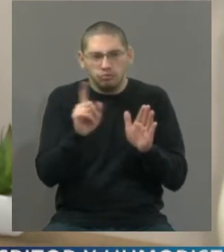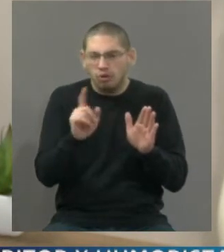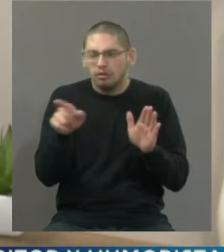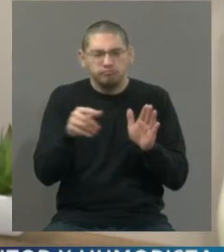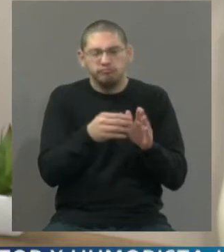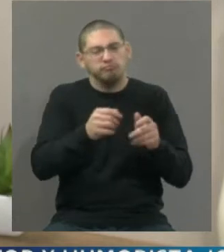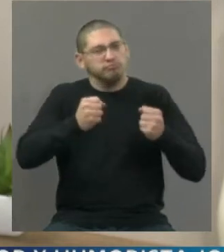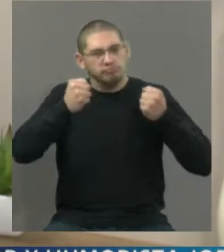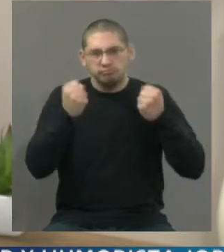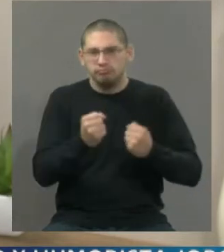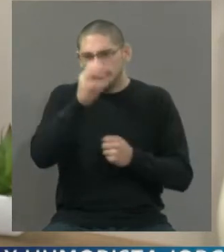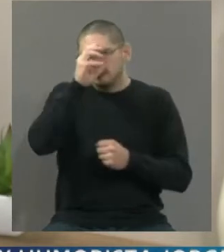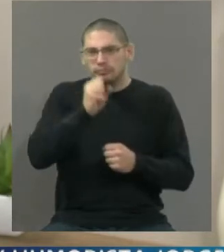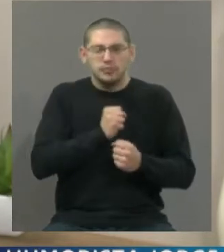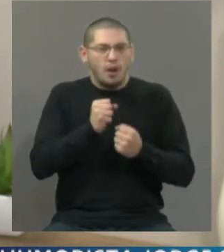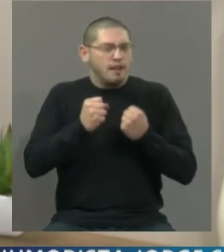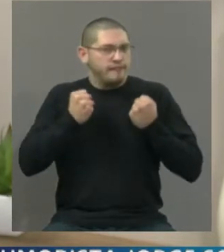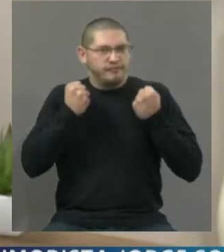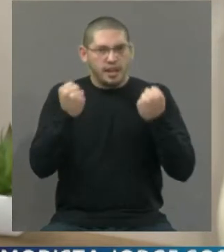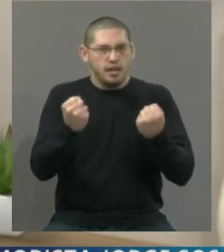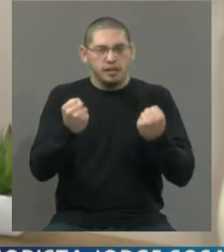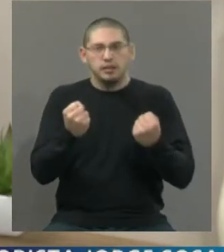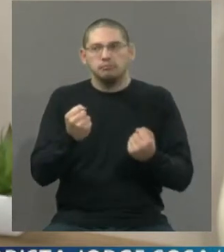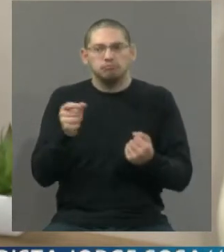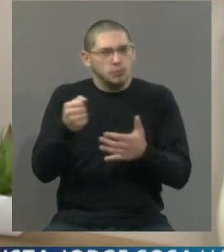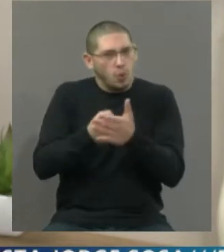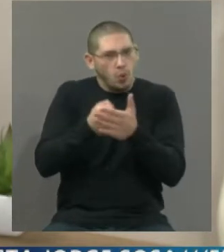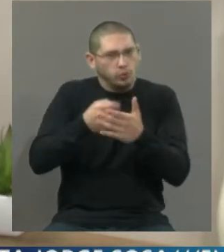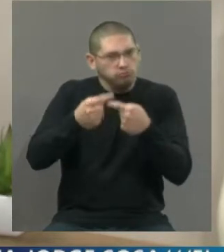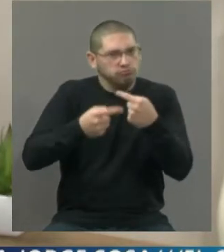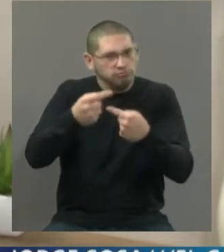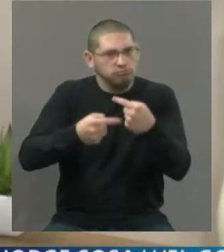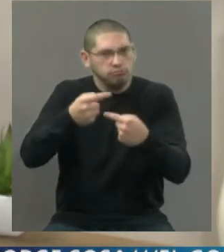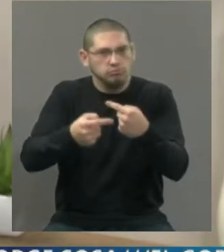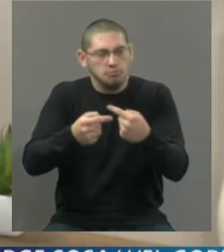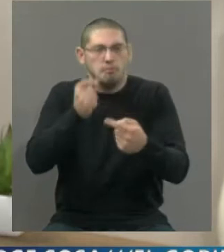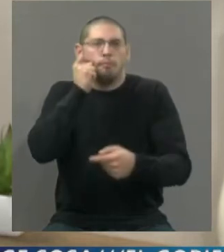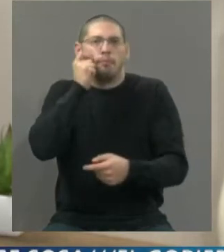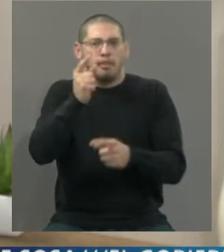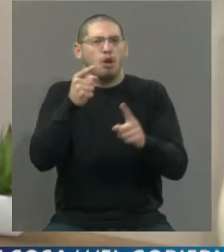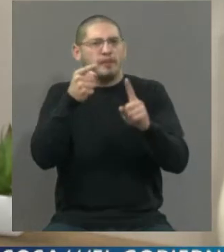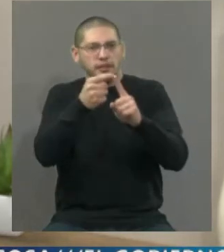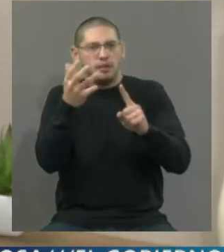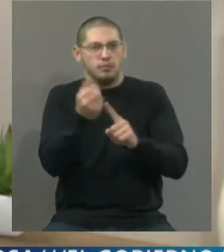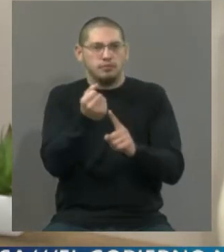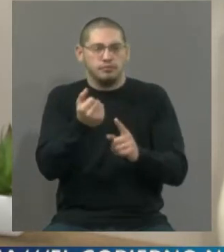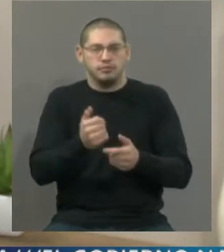esa valentía de seguir adelante y en definitiva cumplir ese objetivo que se había